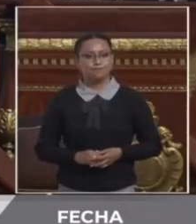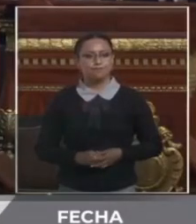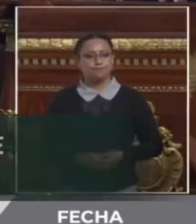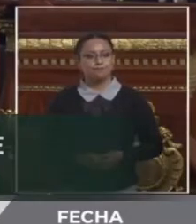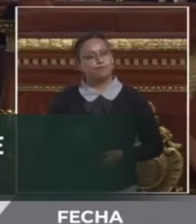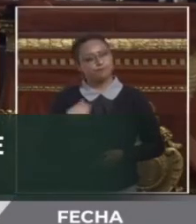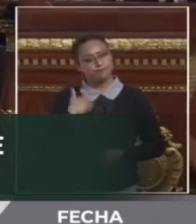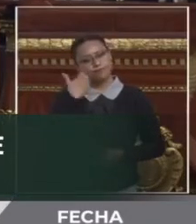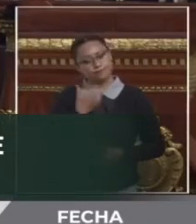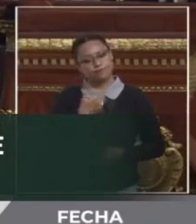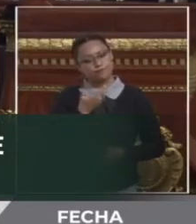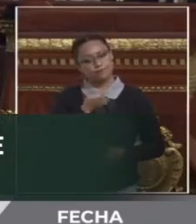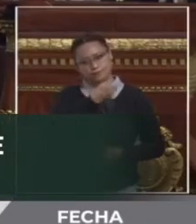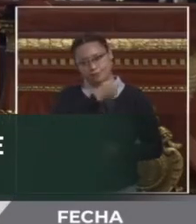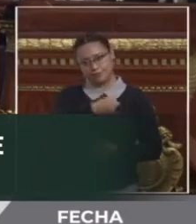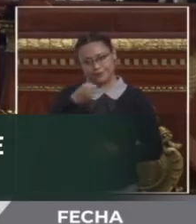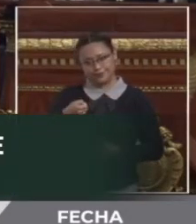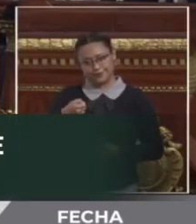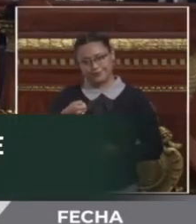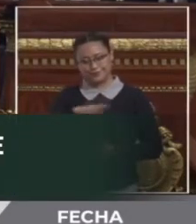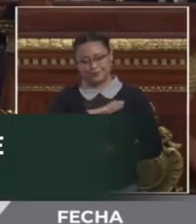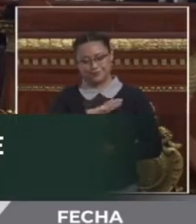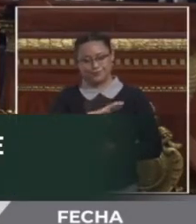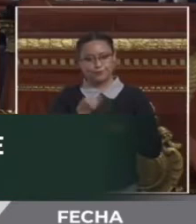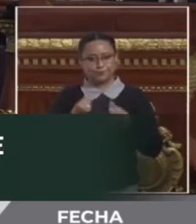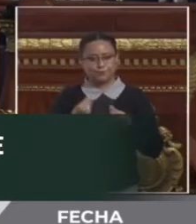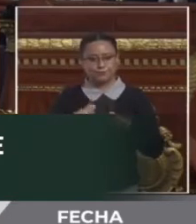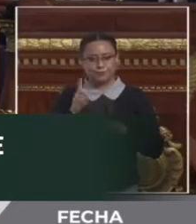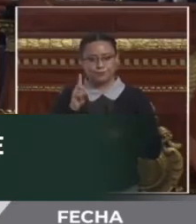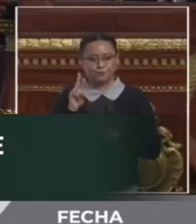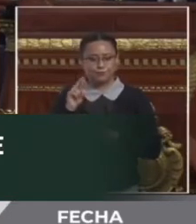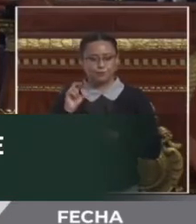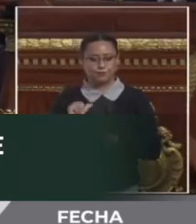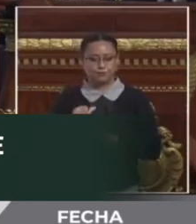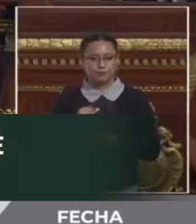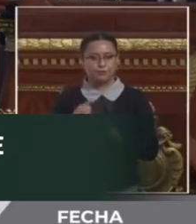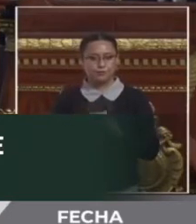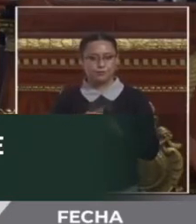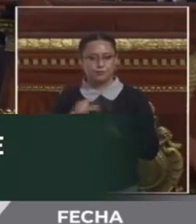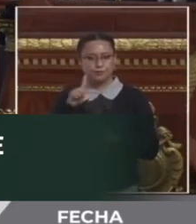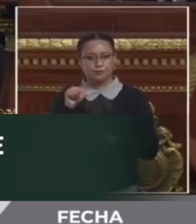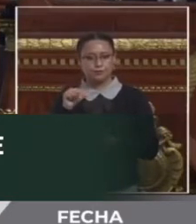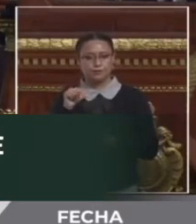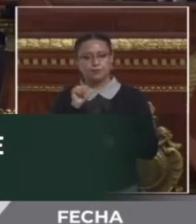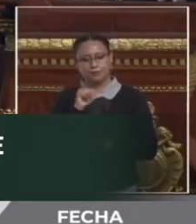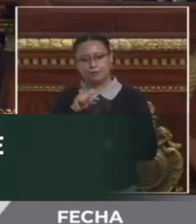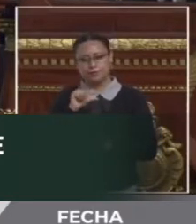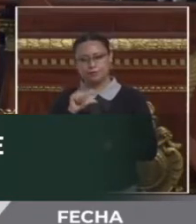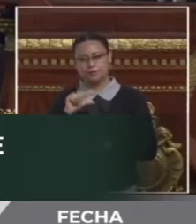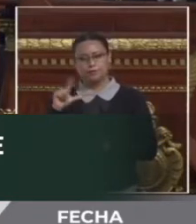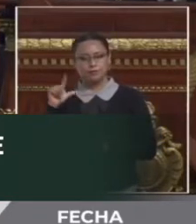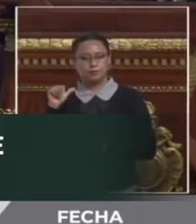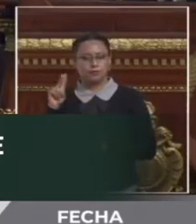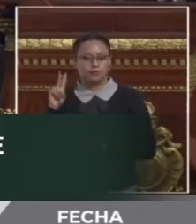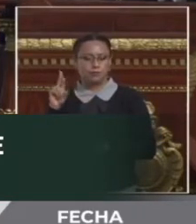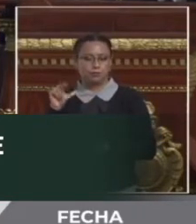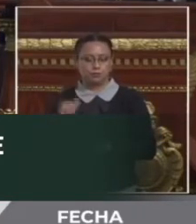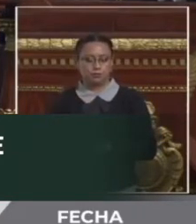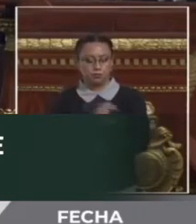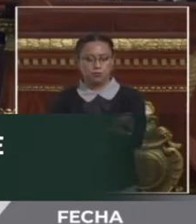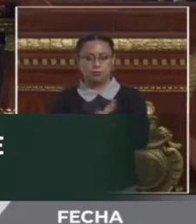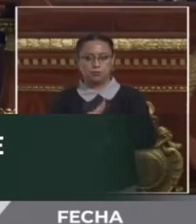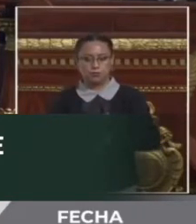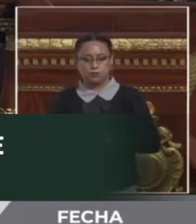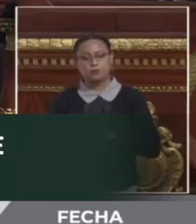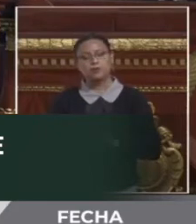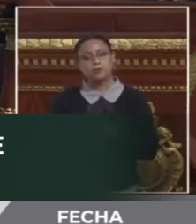El Congreso de la Ciudad de México exhortó a la Comisión Nacional Bancaria y de Valores para que ponga en marcha acciones en las instituciones de banca múltiple